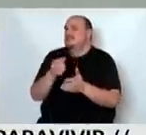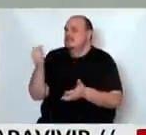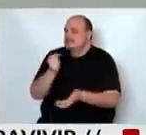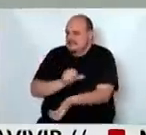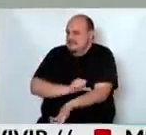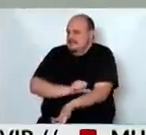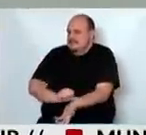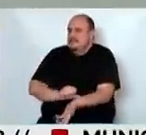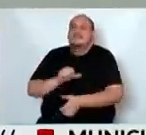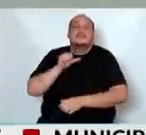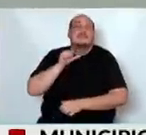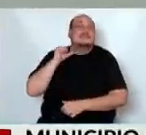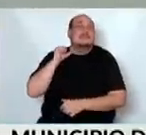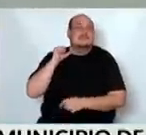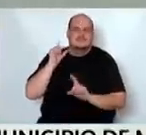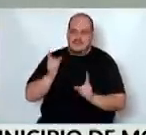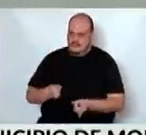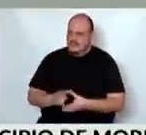Intentó cortarse el cuello.